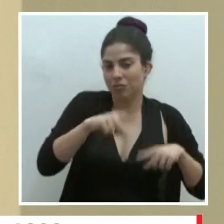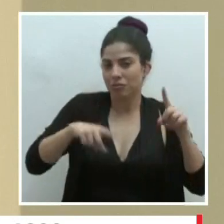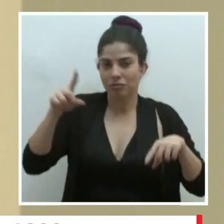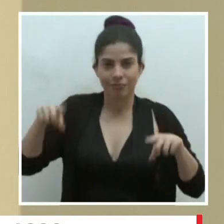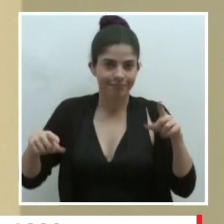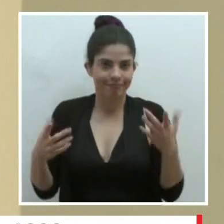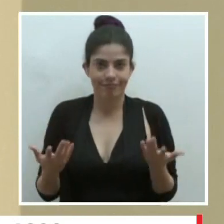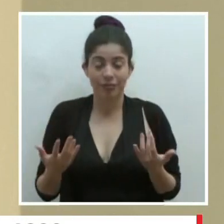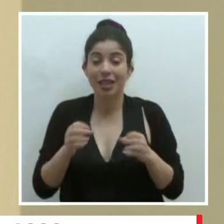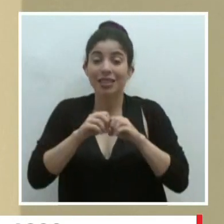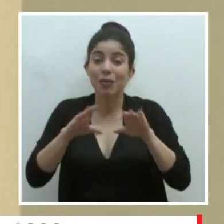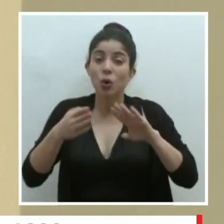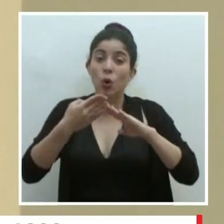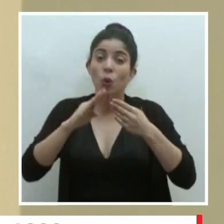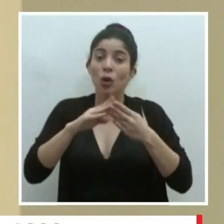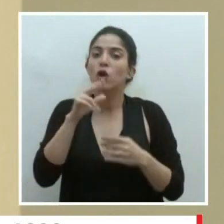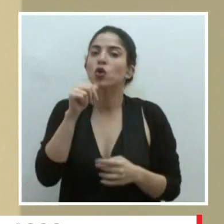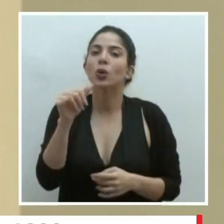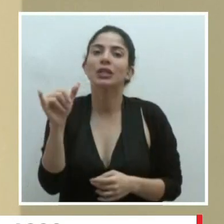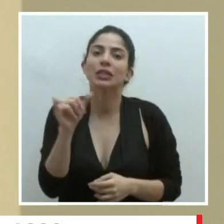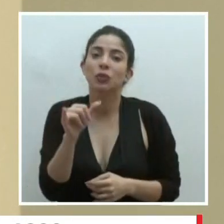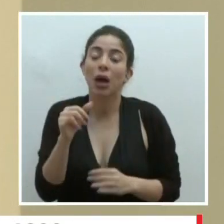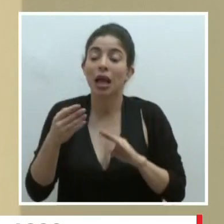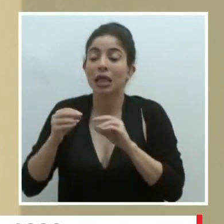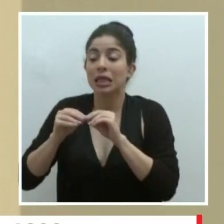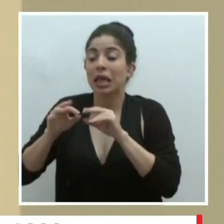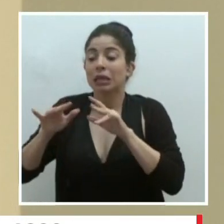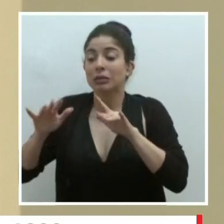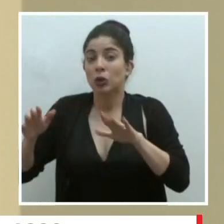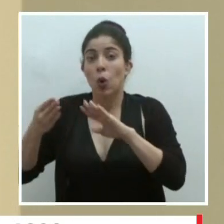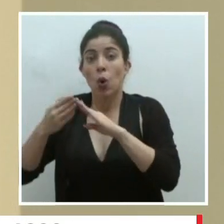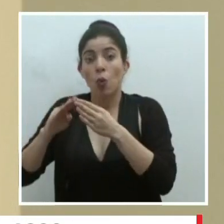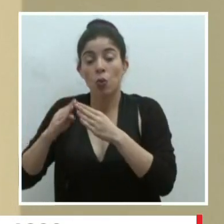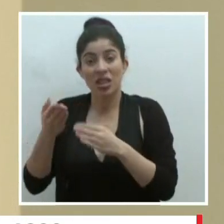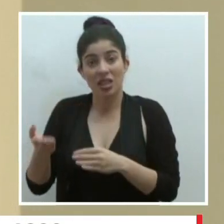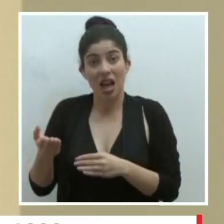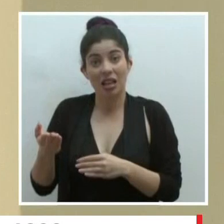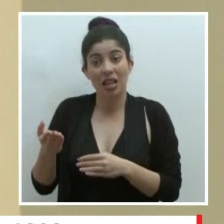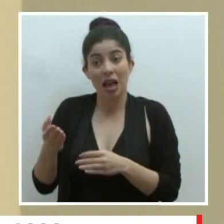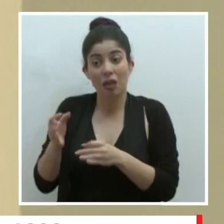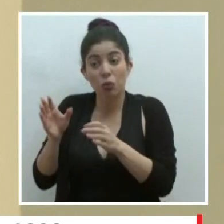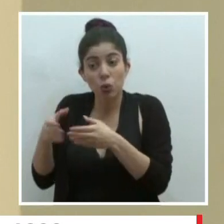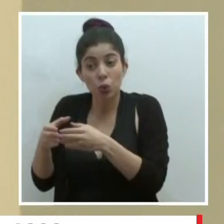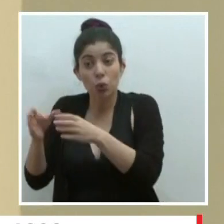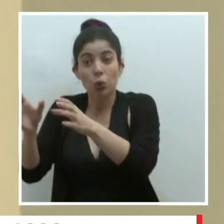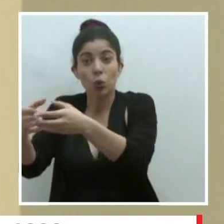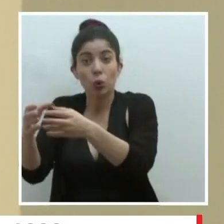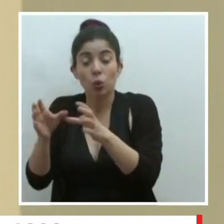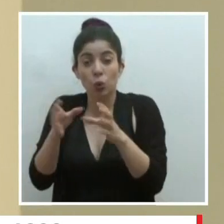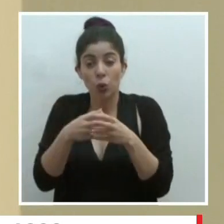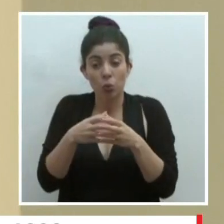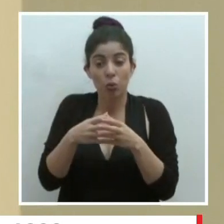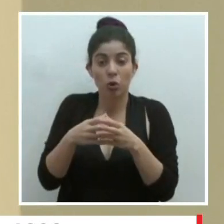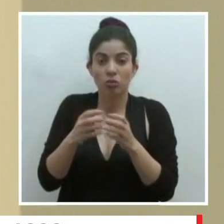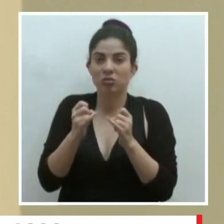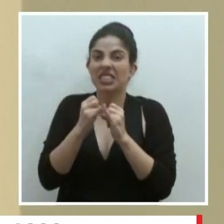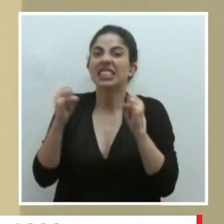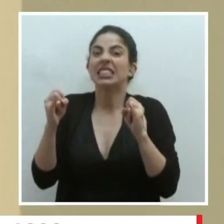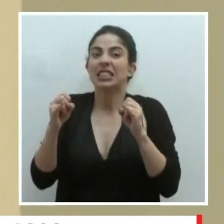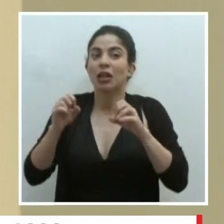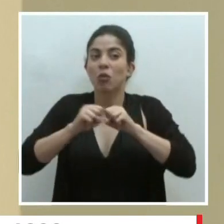indicado que incluso la transmisión comunitaria, no es lo mismo hablar de una transmisión comunitaria en donde todavía sigue estando focalizada, en donde todavía no hay una